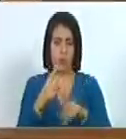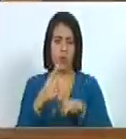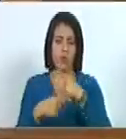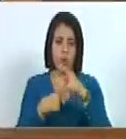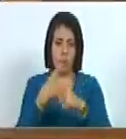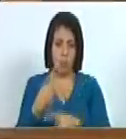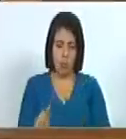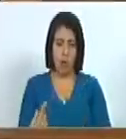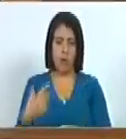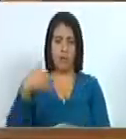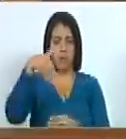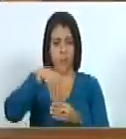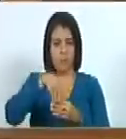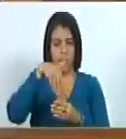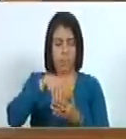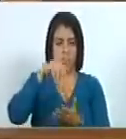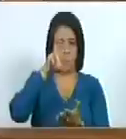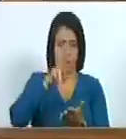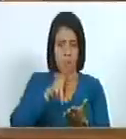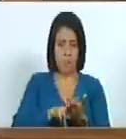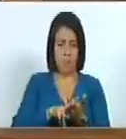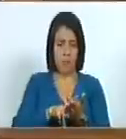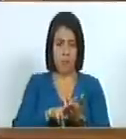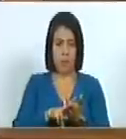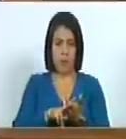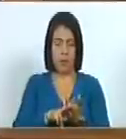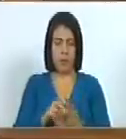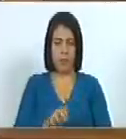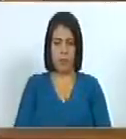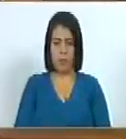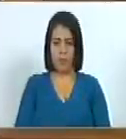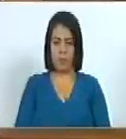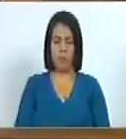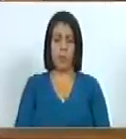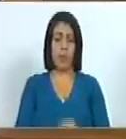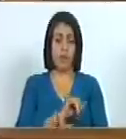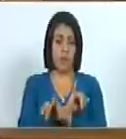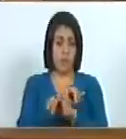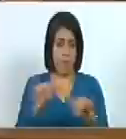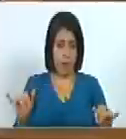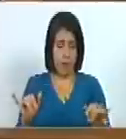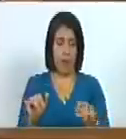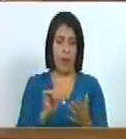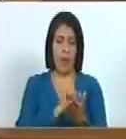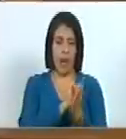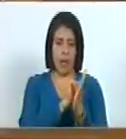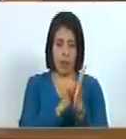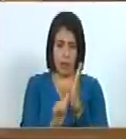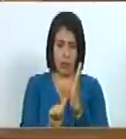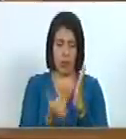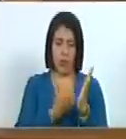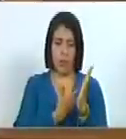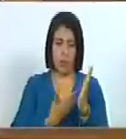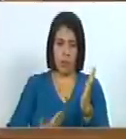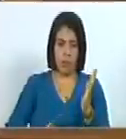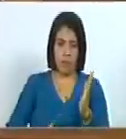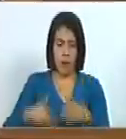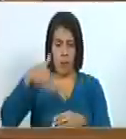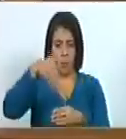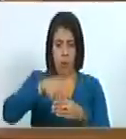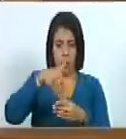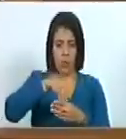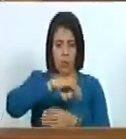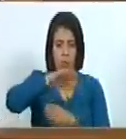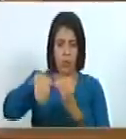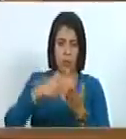los cuales, sometidos a votación, resultaron aprobados. Una vez culminado el articulado, el presidente sometió a